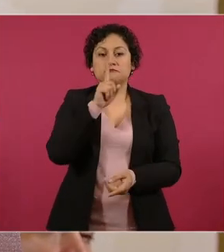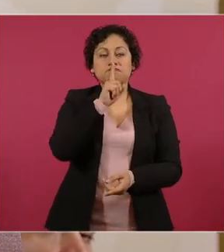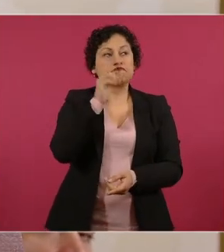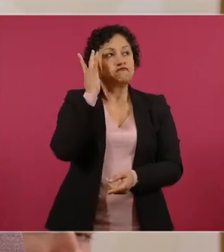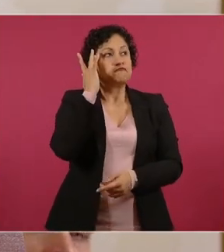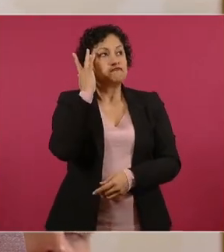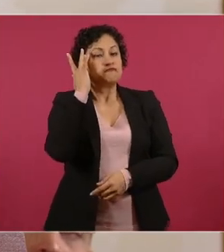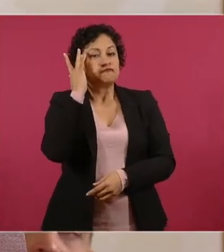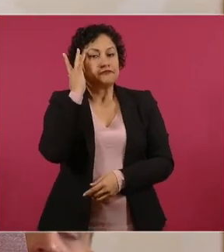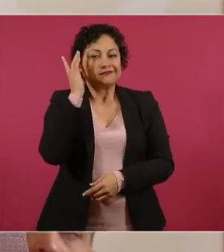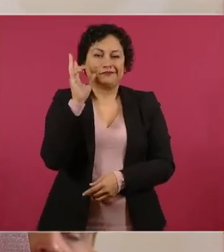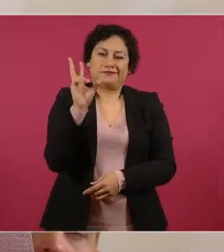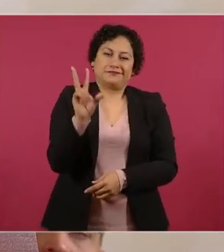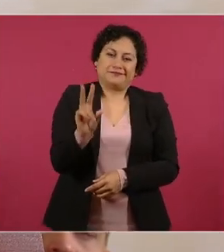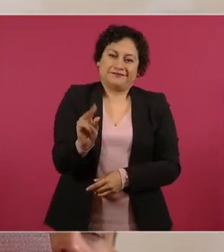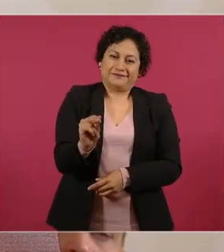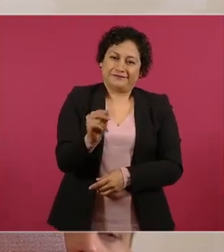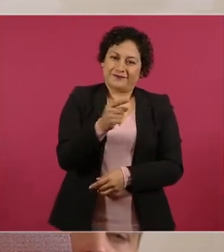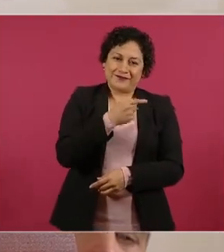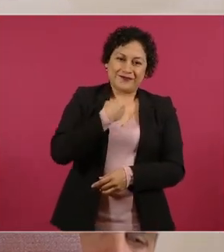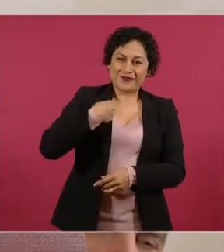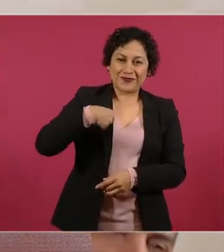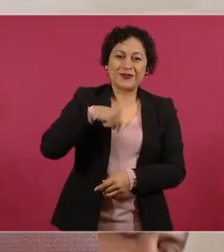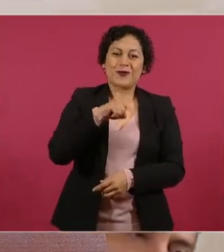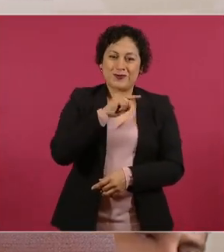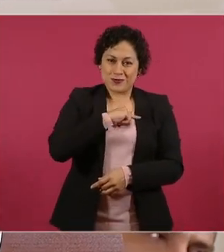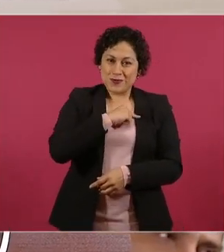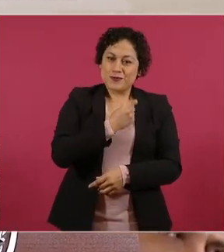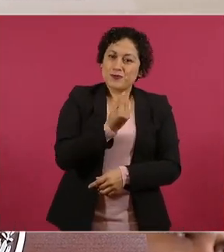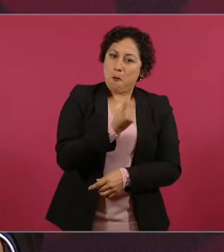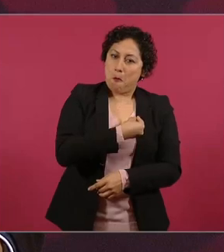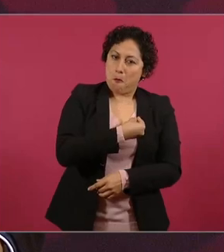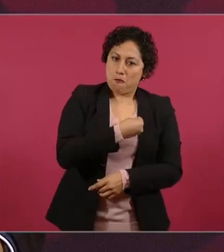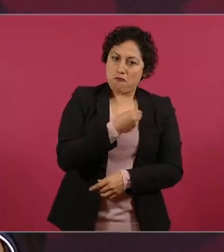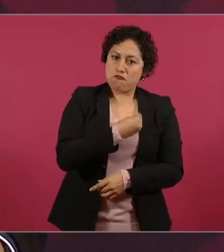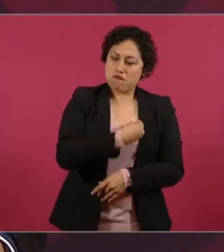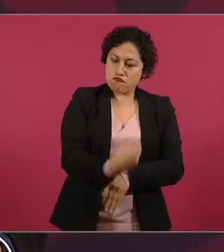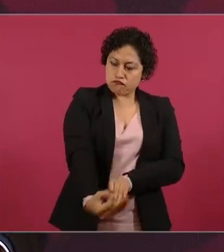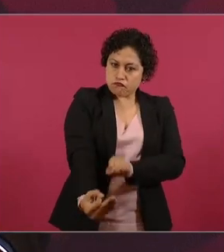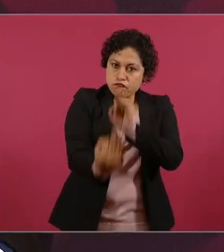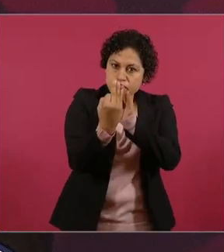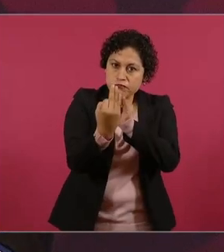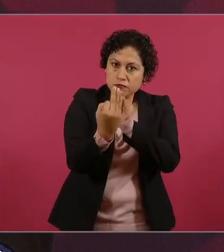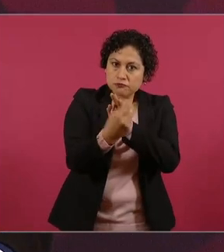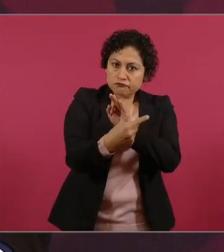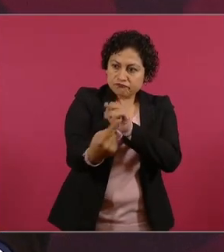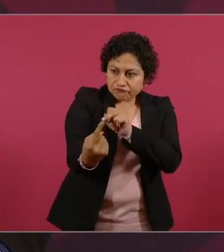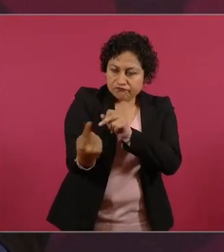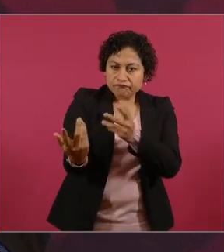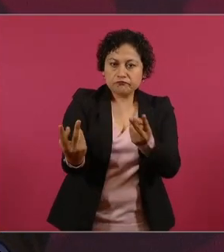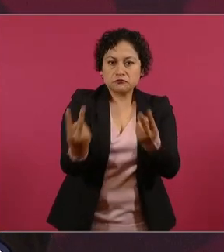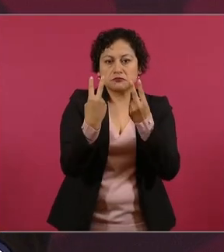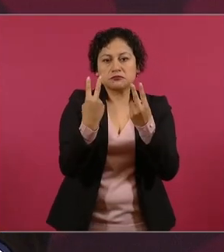Entonces, por eso resistimos, aguantamos. Y la gente que nos tiene confianza,